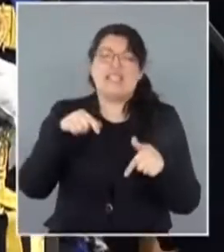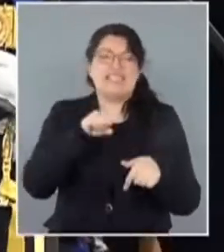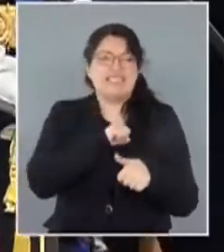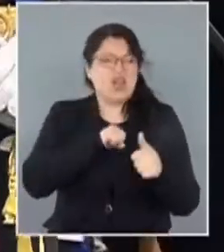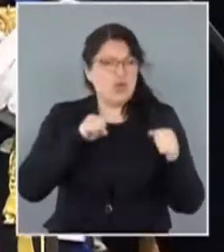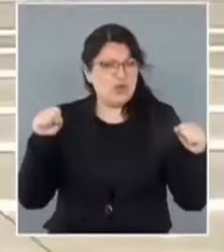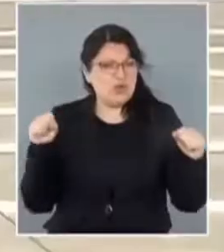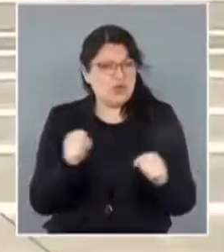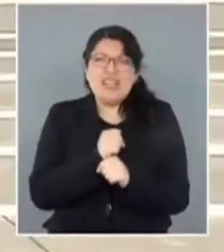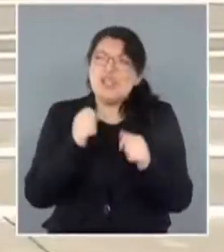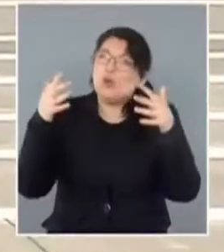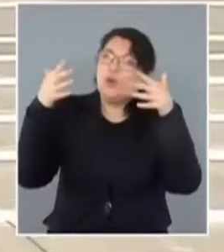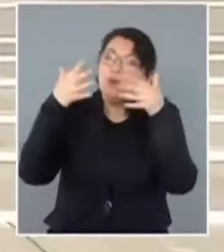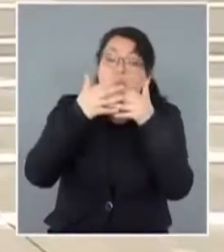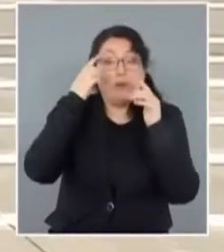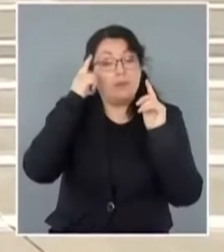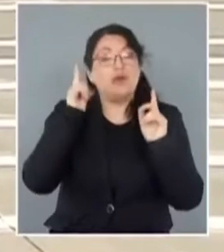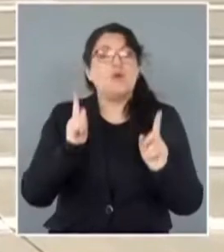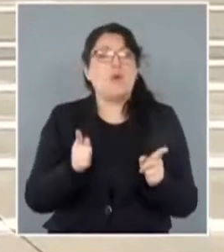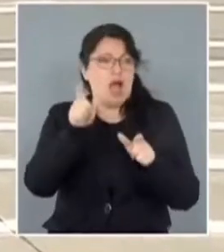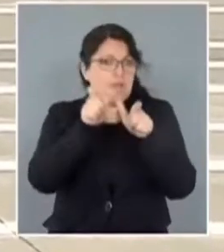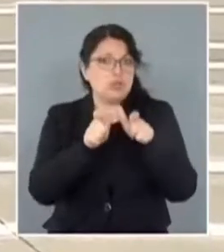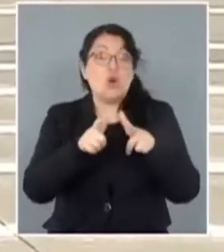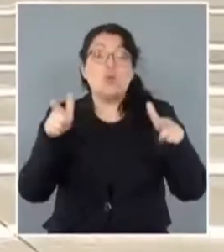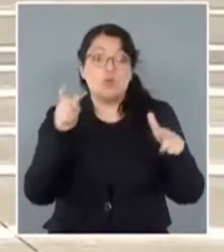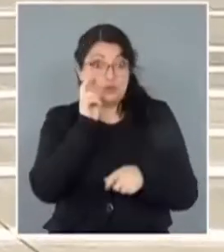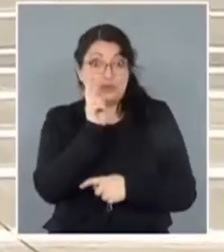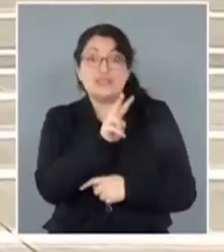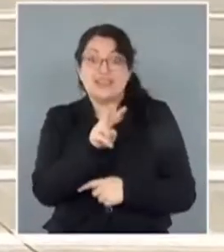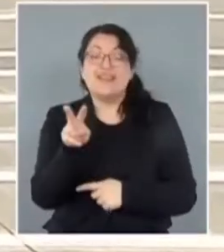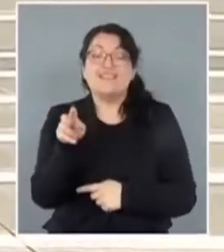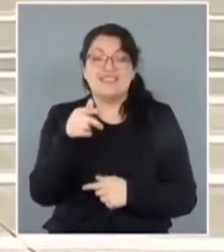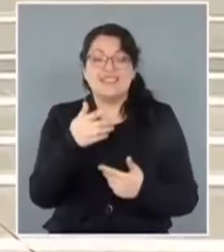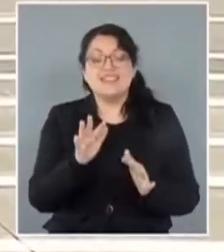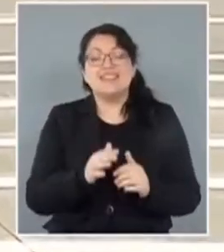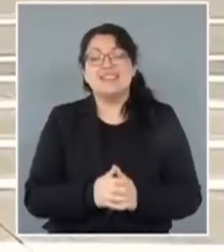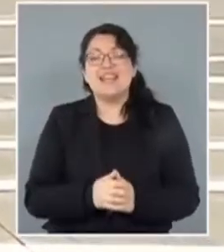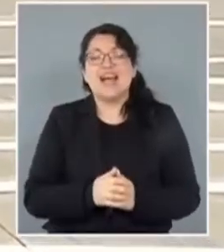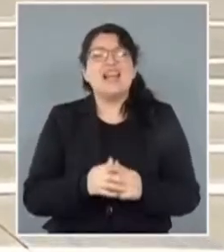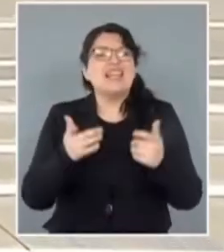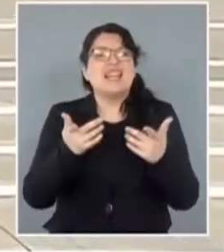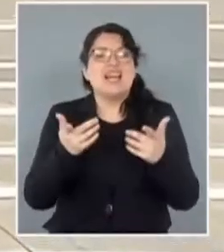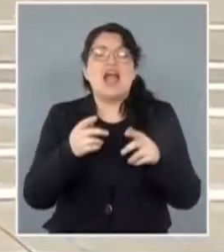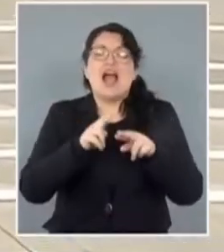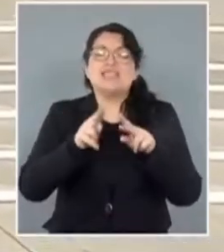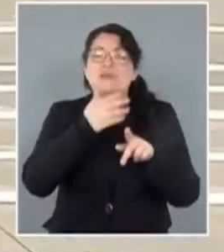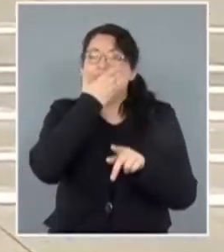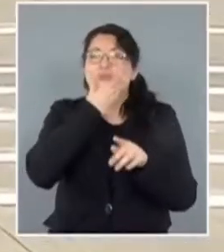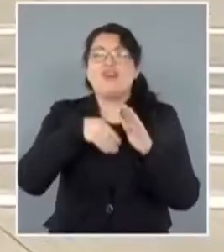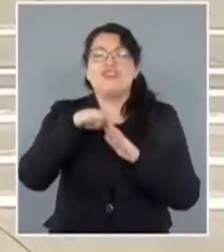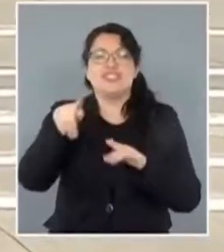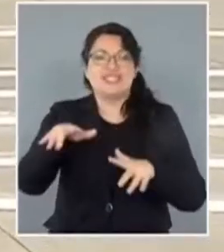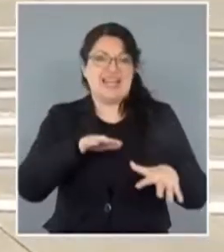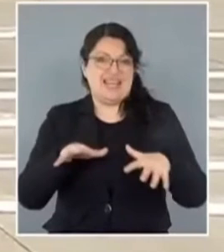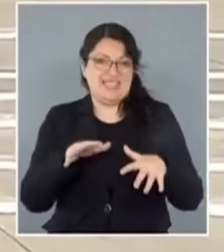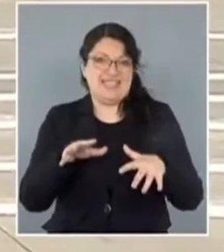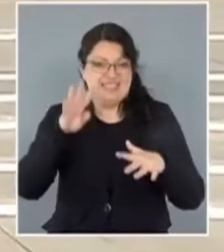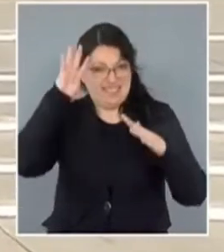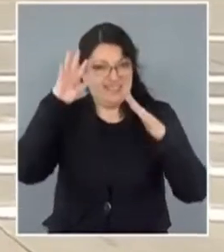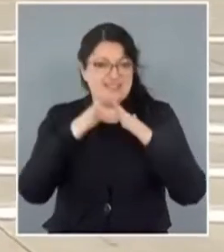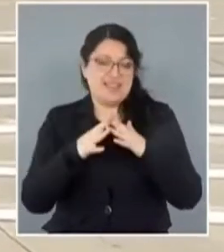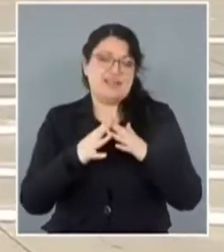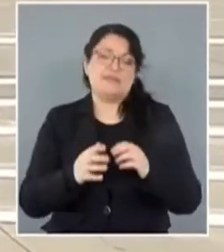en Santiago, nublado, pero con mucho público, que ustedes lo ven, ha de alguna manera engalanado esta ceremonia